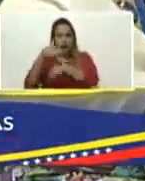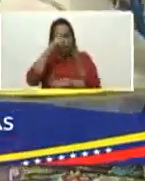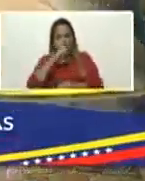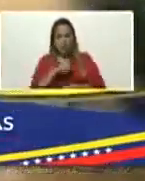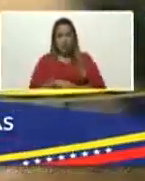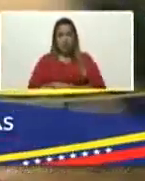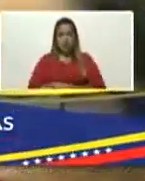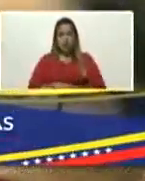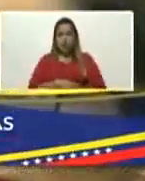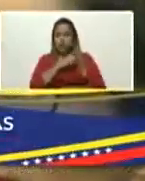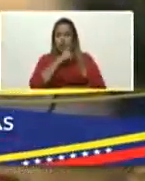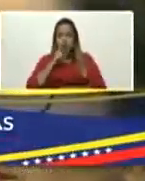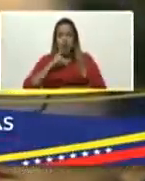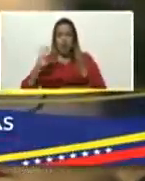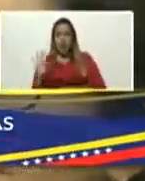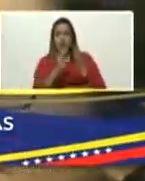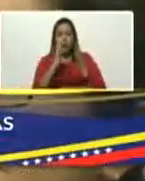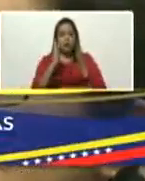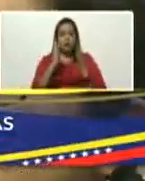se llamó la Cuarta República,